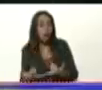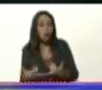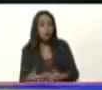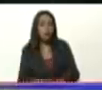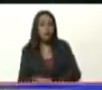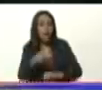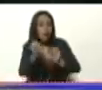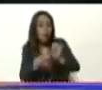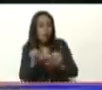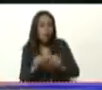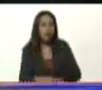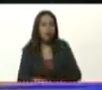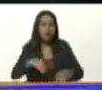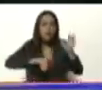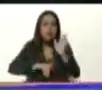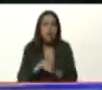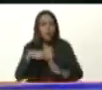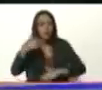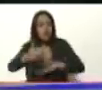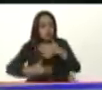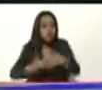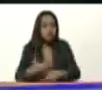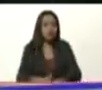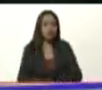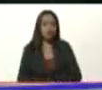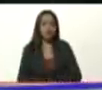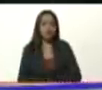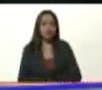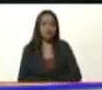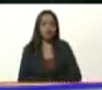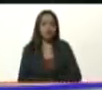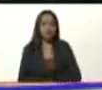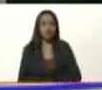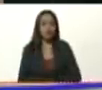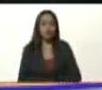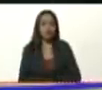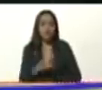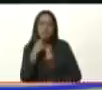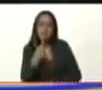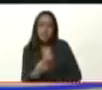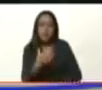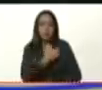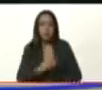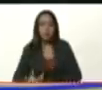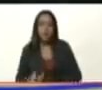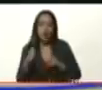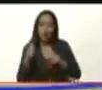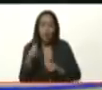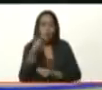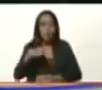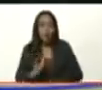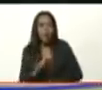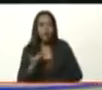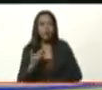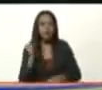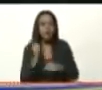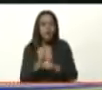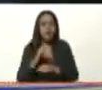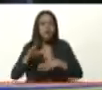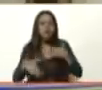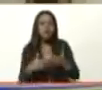estamos evaluando en el desarrollo de esta, de este acontecer, le diríamos a ustedes entonces proceder en ese caso en el marco del estado de